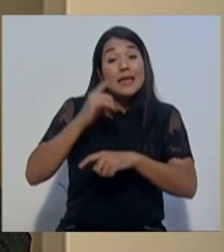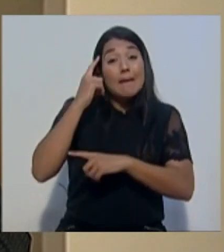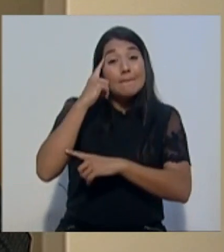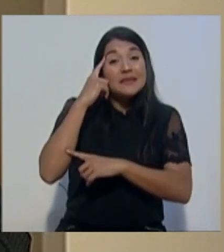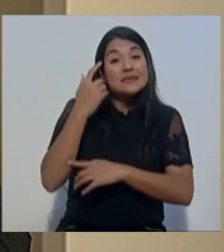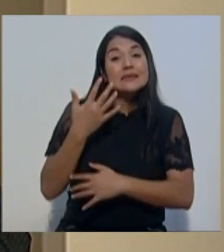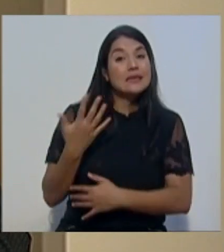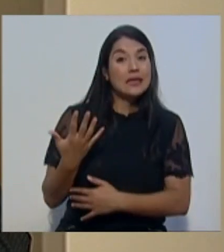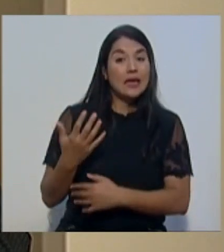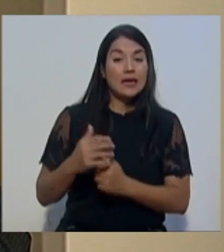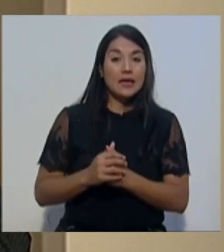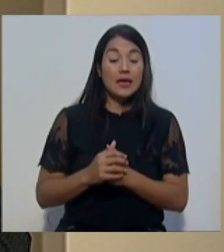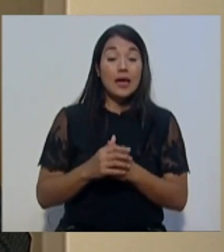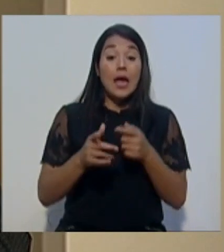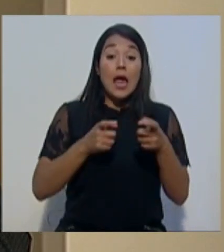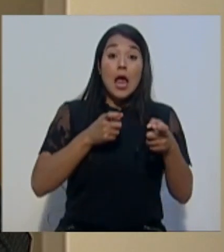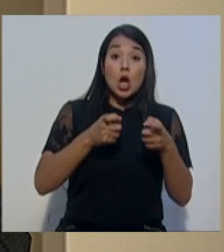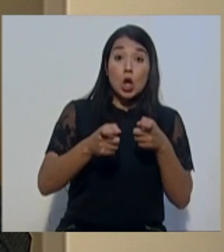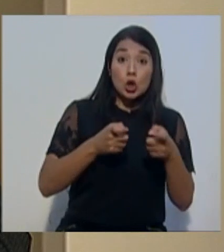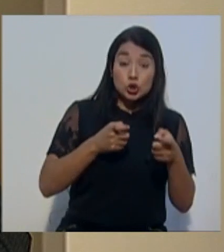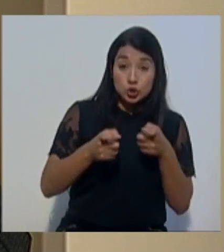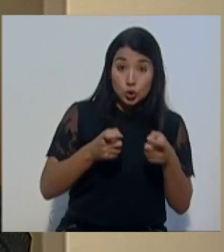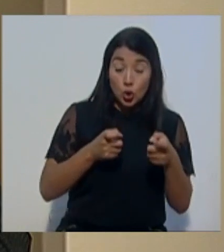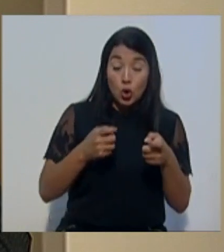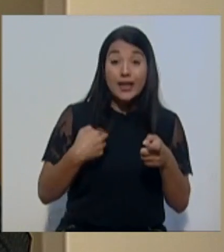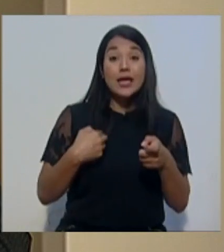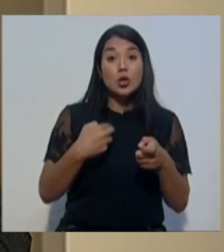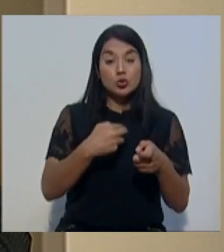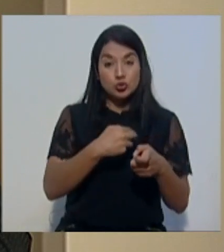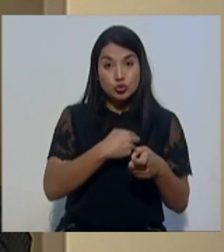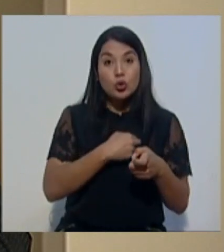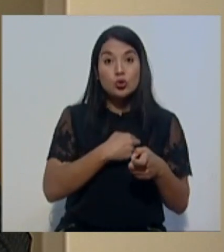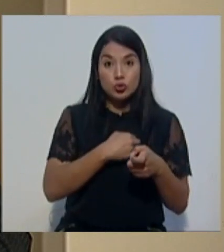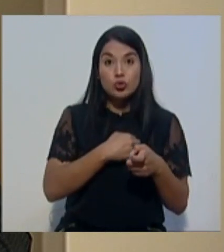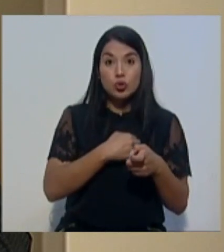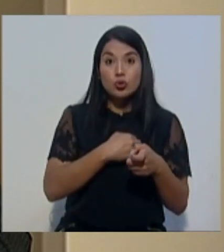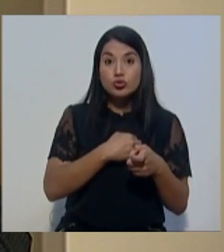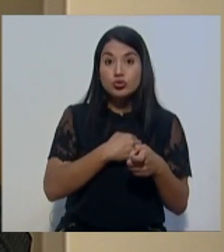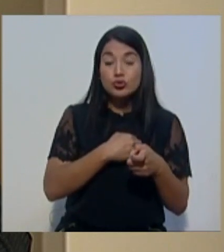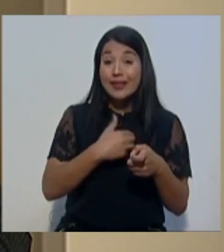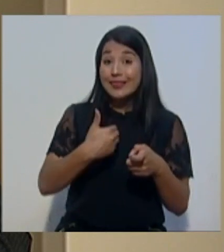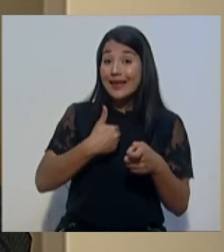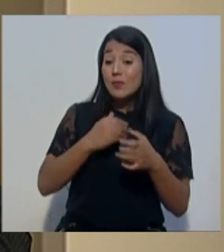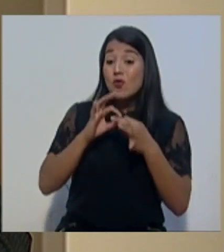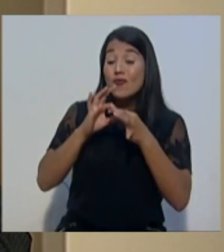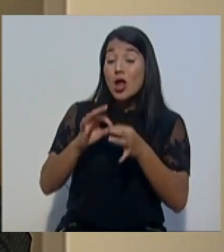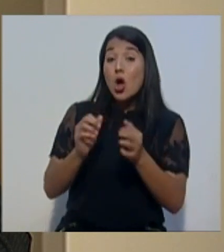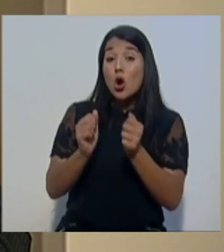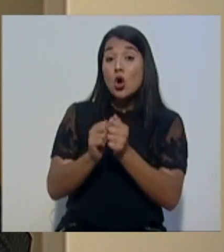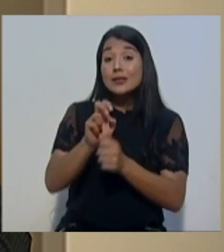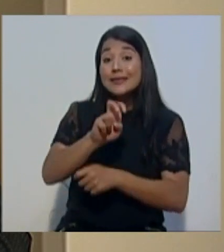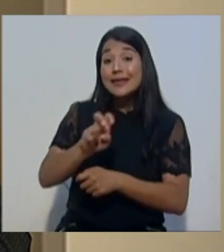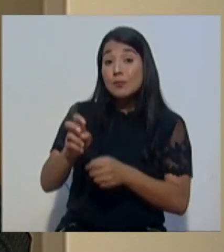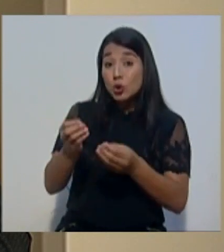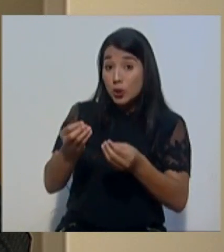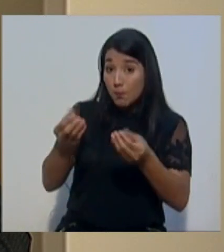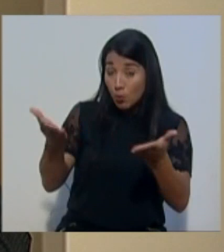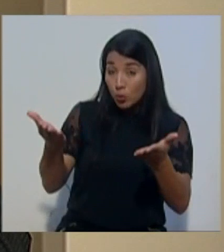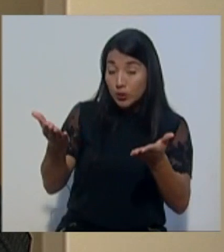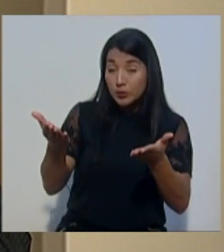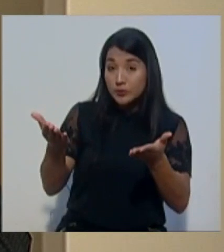de que el control y el manejo que hemos dado al transporte público y al uso del transporte público hasta